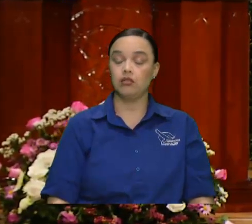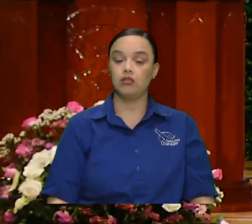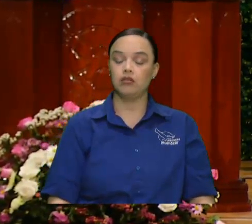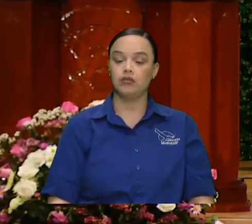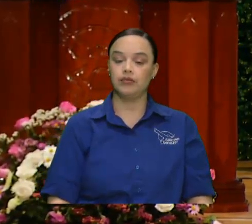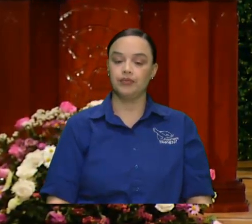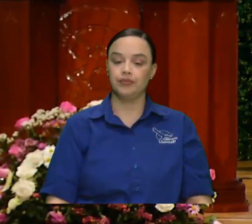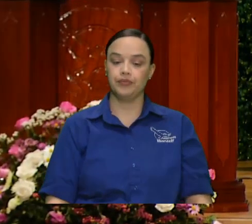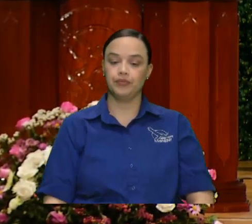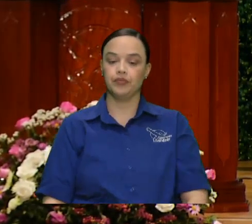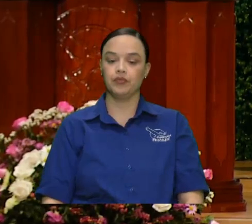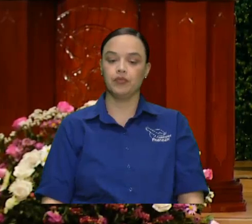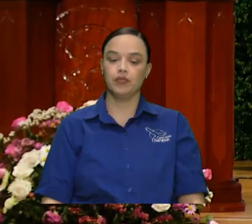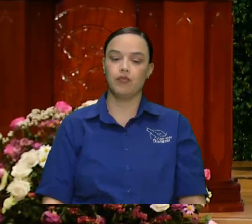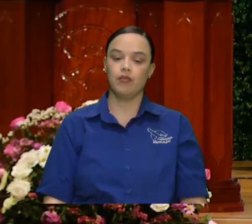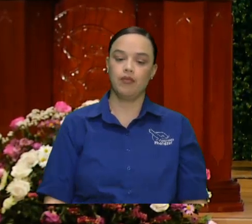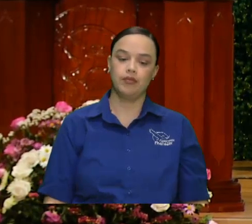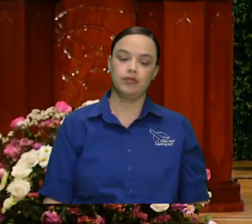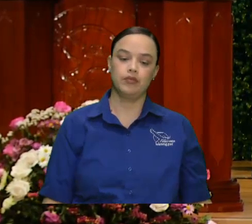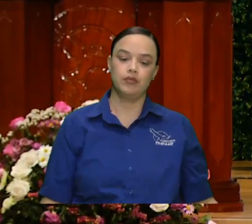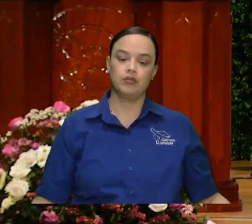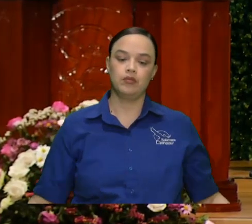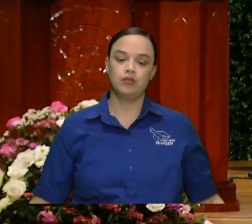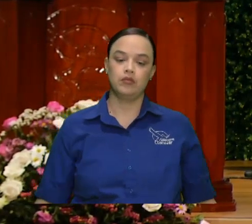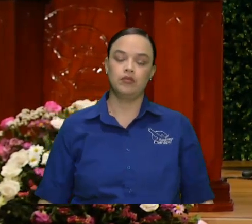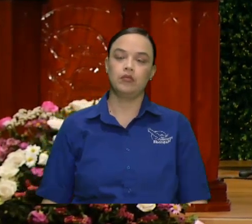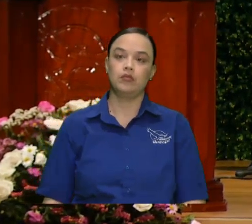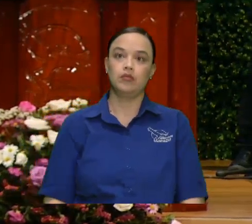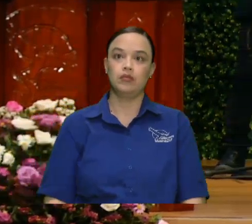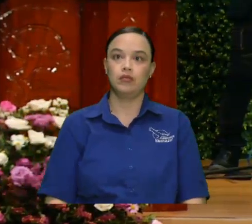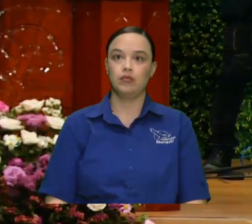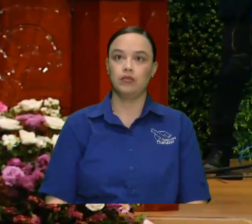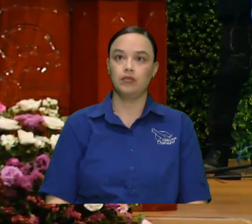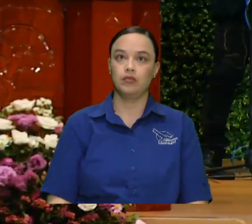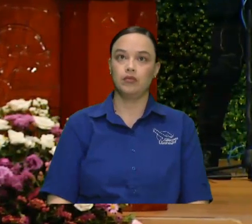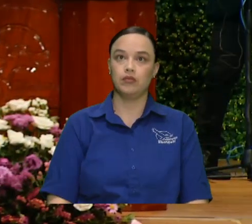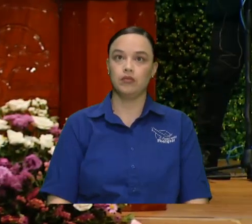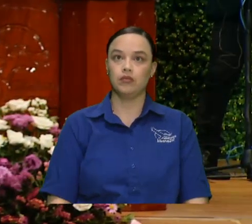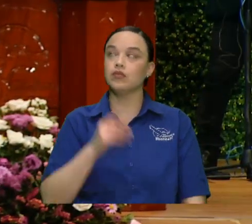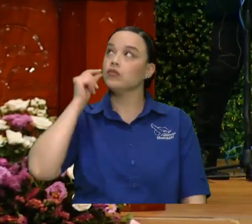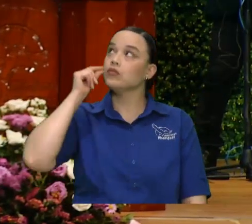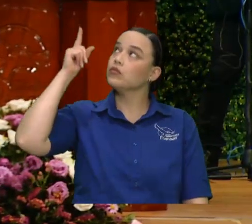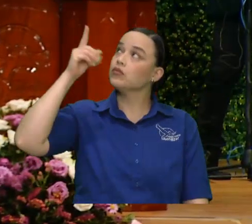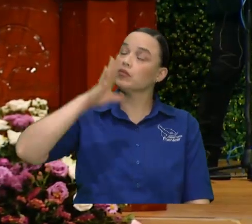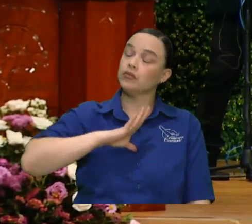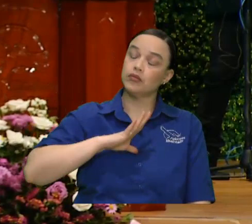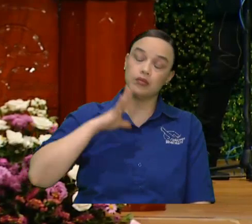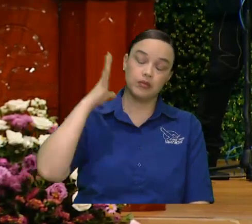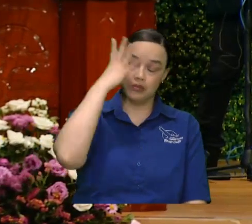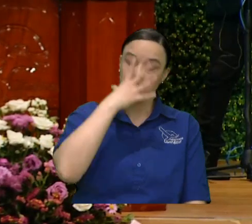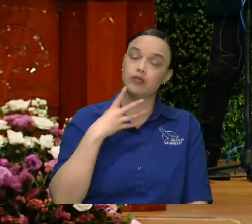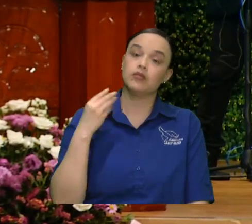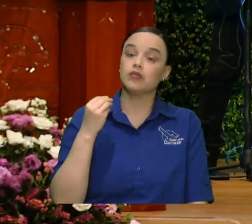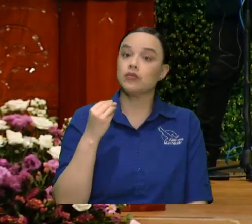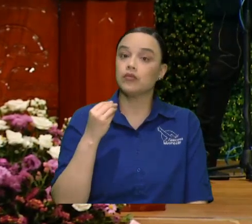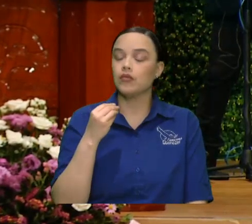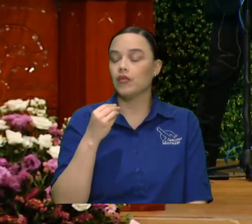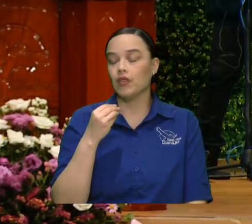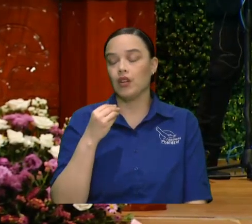y el señor que tenemos es maravilloso el mismo dios que nos perdonó a nosotros se ha